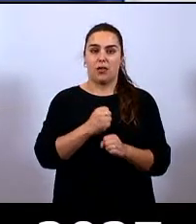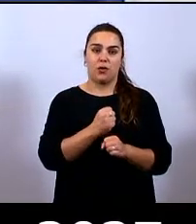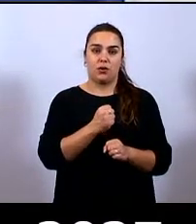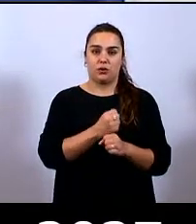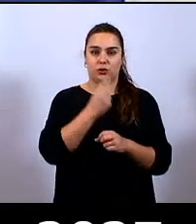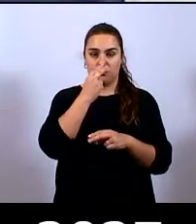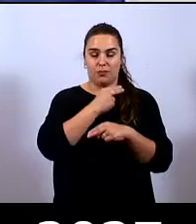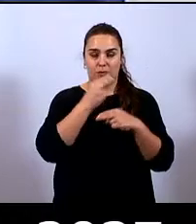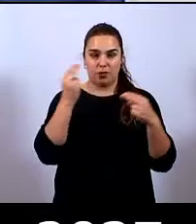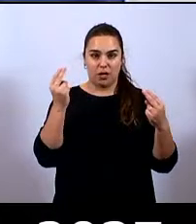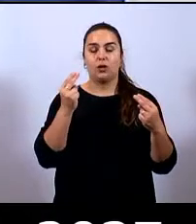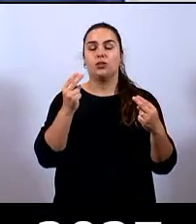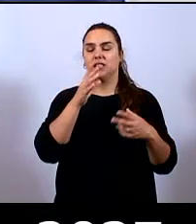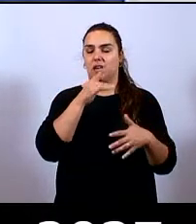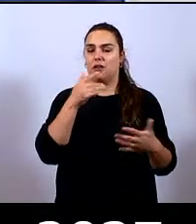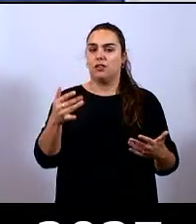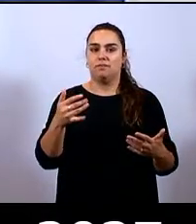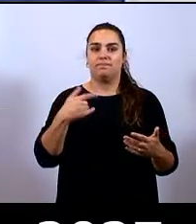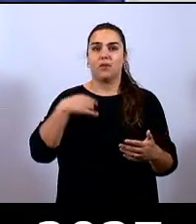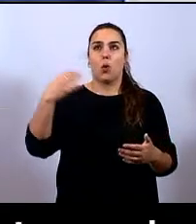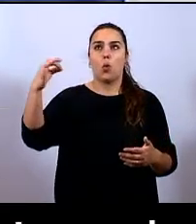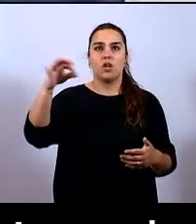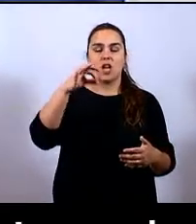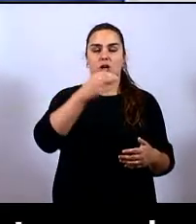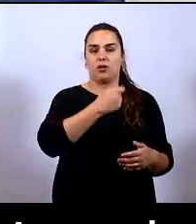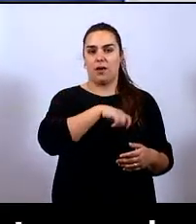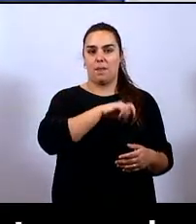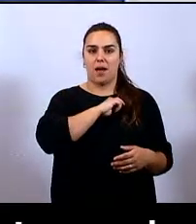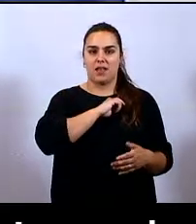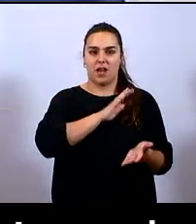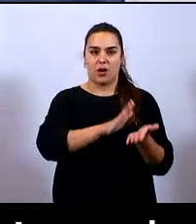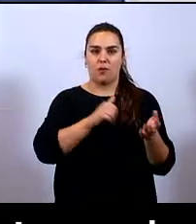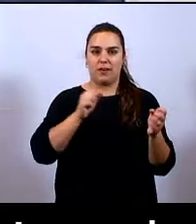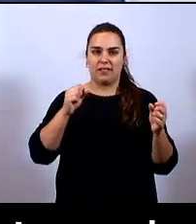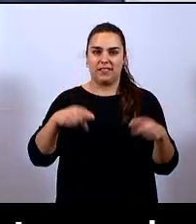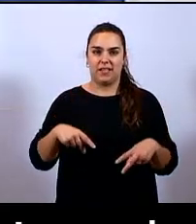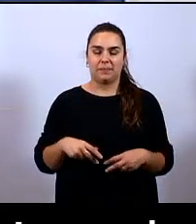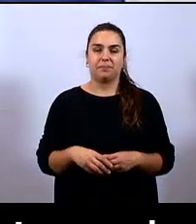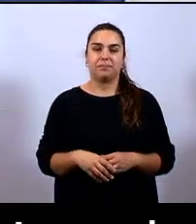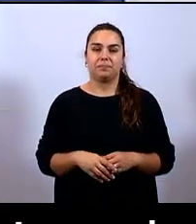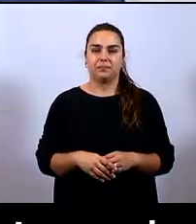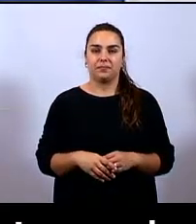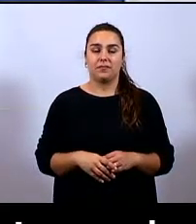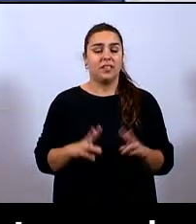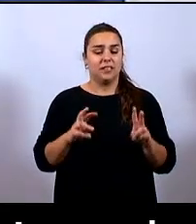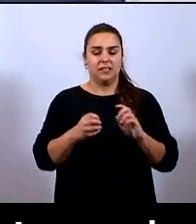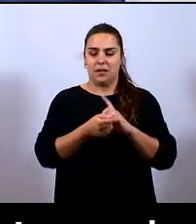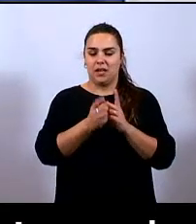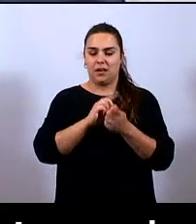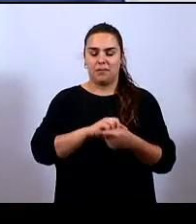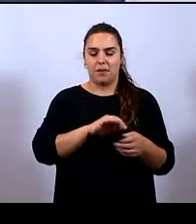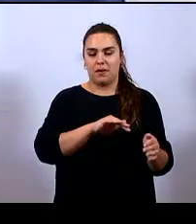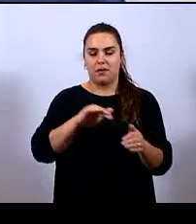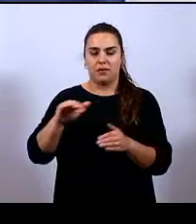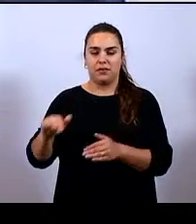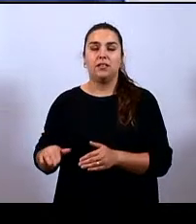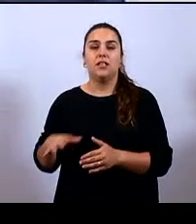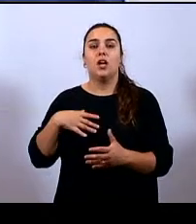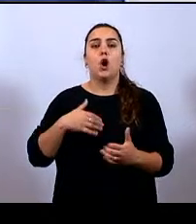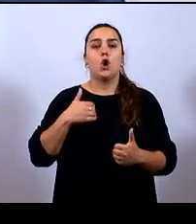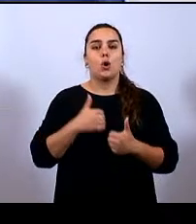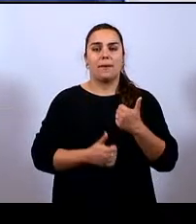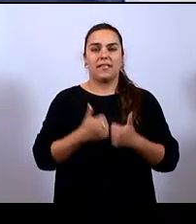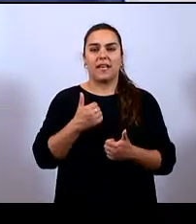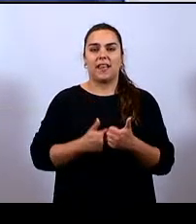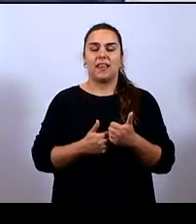son los únicos de todo el país que no lo habían cobrado hasta ahora. Cambio de tema, por otro lado, dentro de las competencias